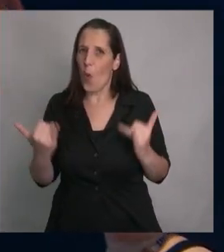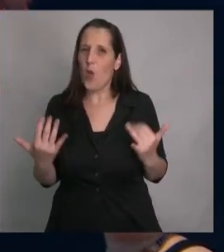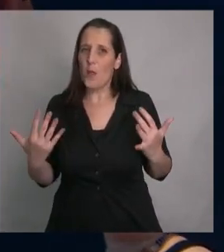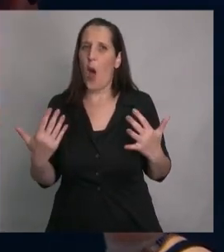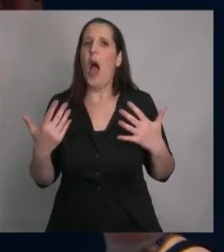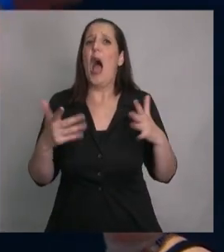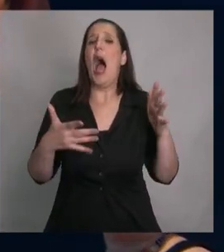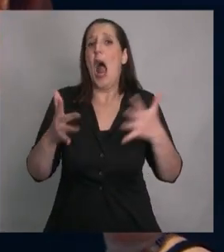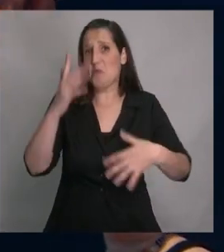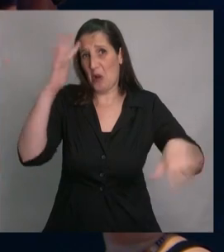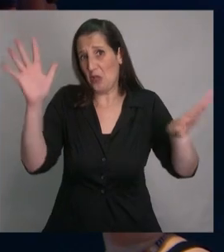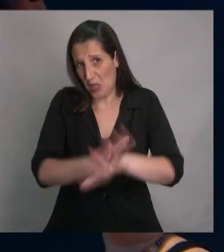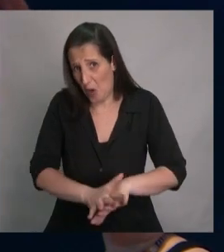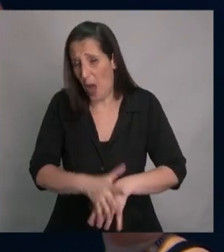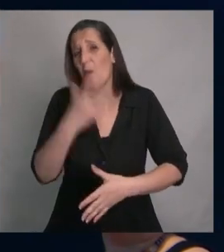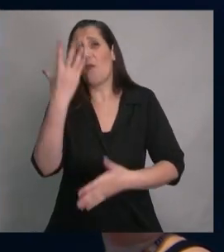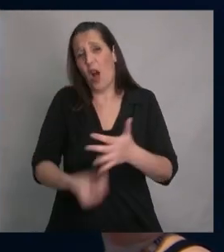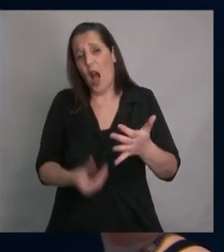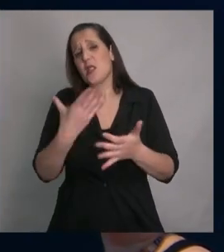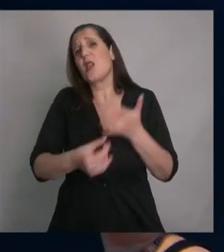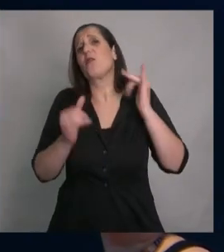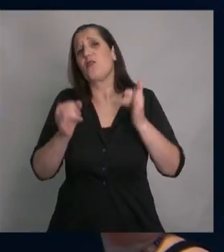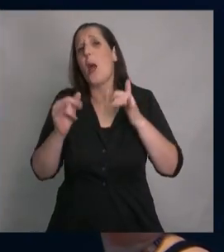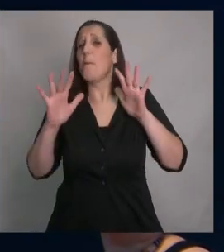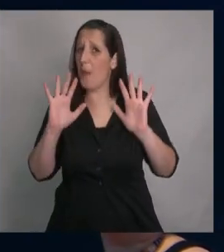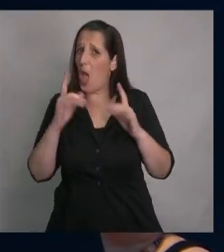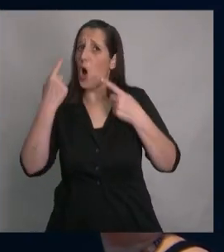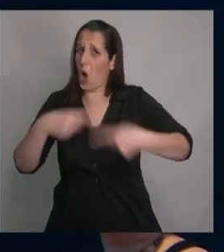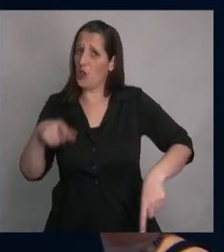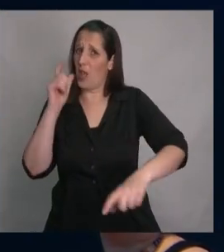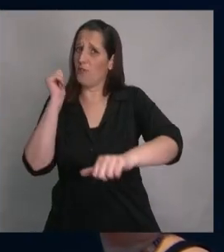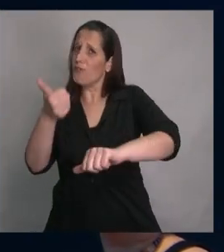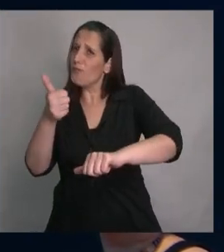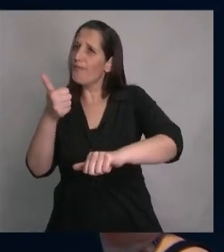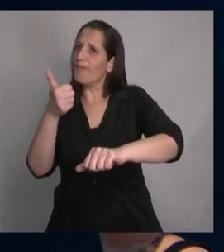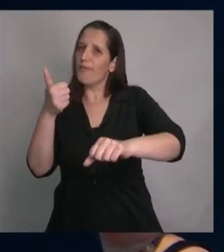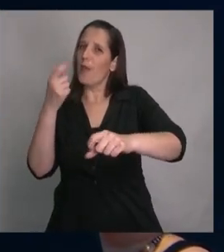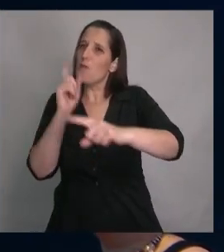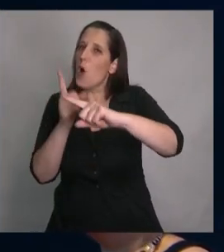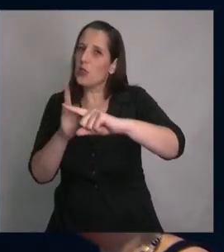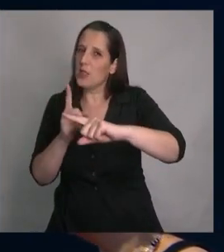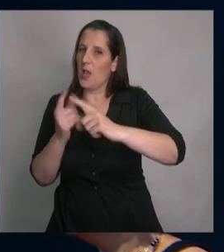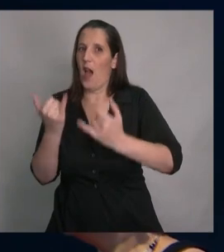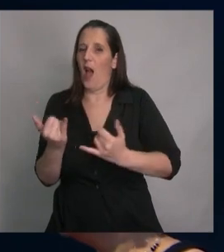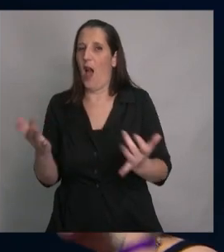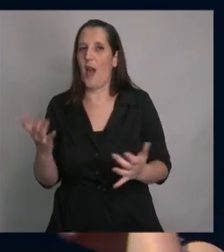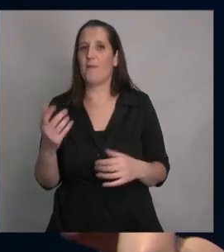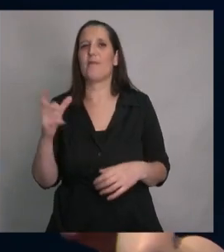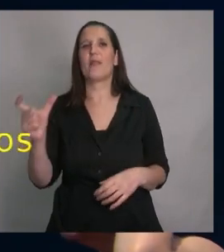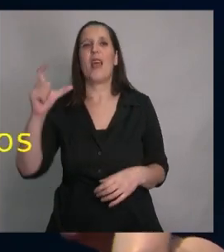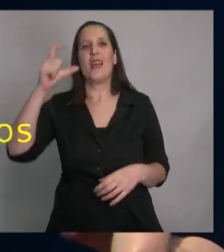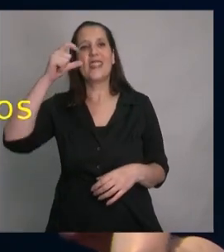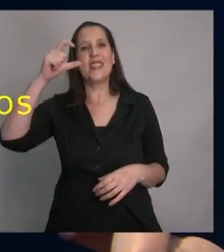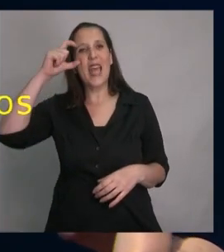pero acertamos mucho más que erramos. A Cepal dice que la reducción de la pobreza